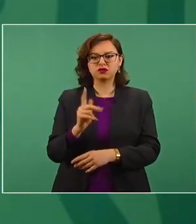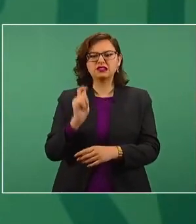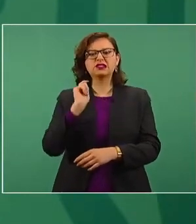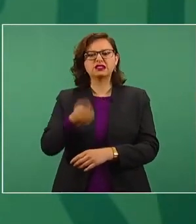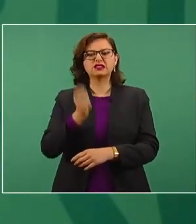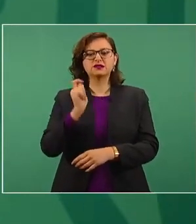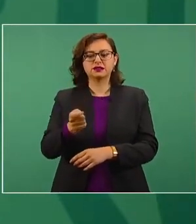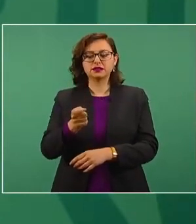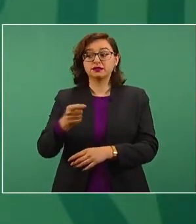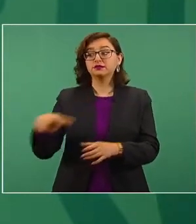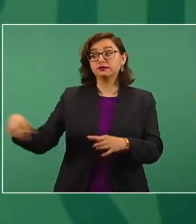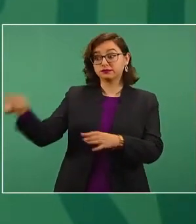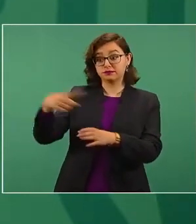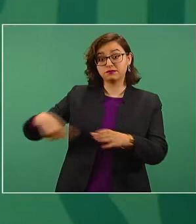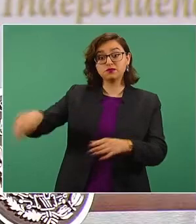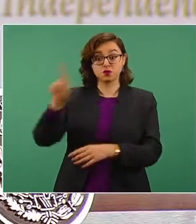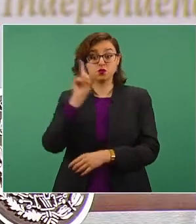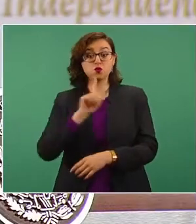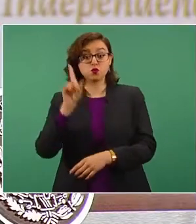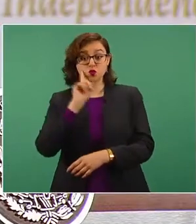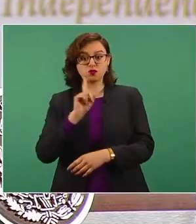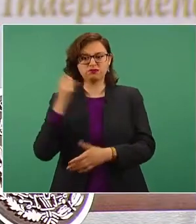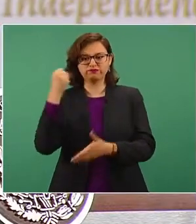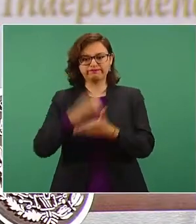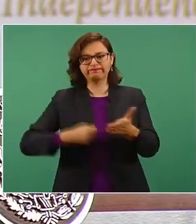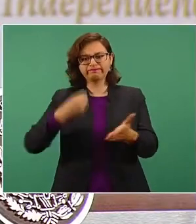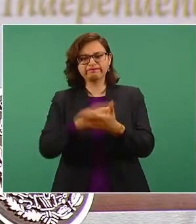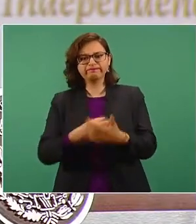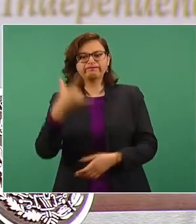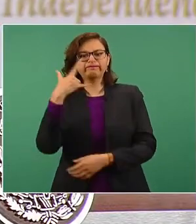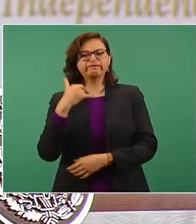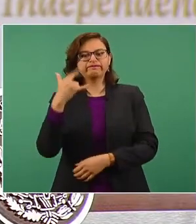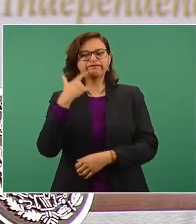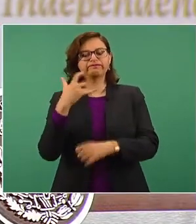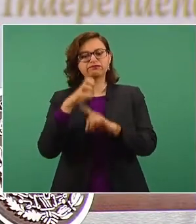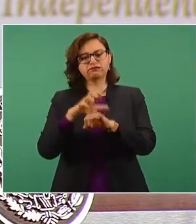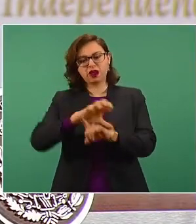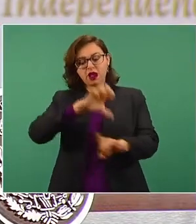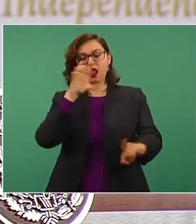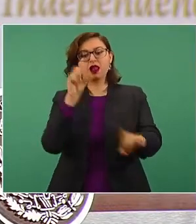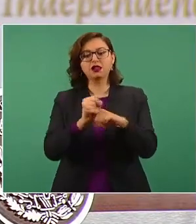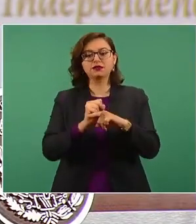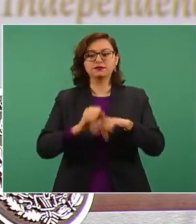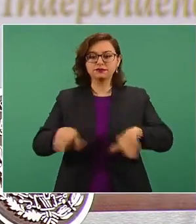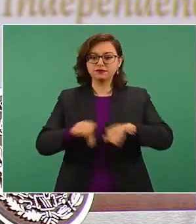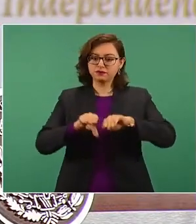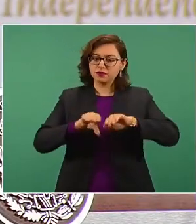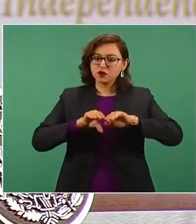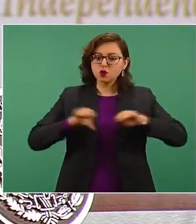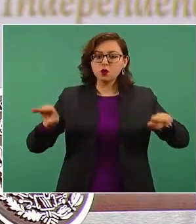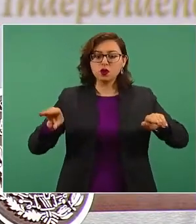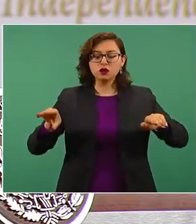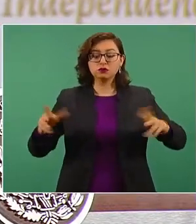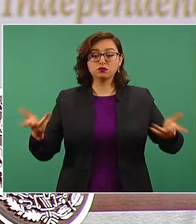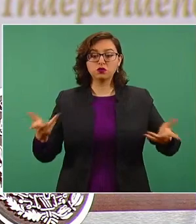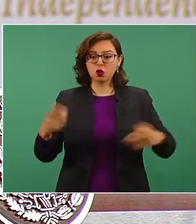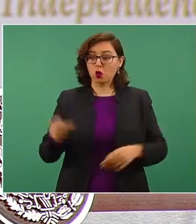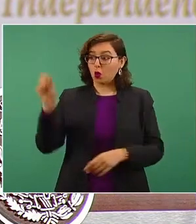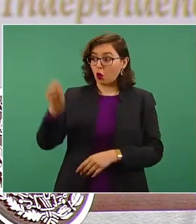las mujeres por la igualdad. No es para